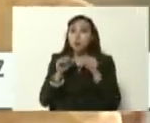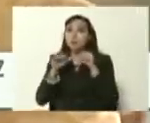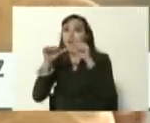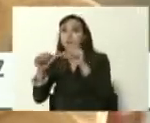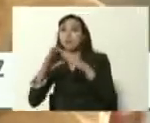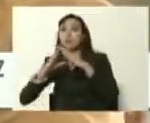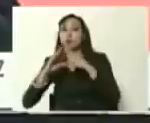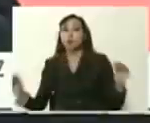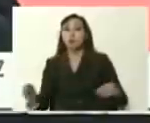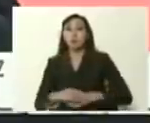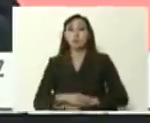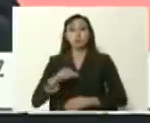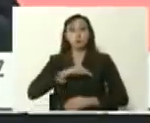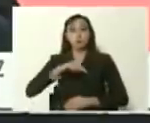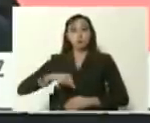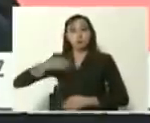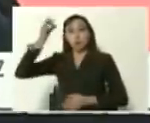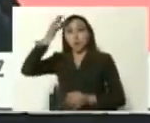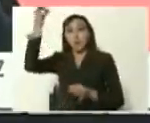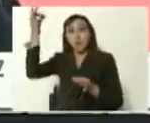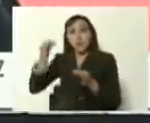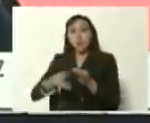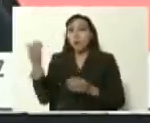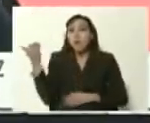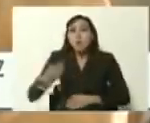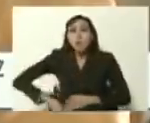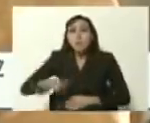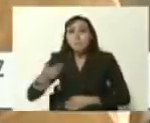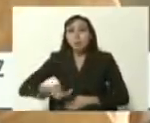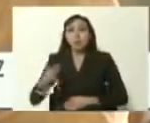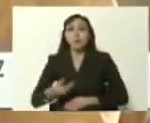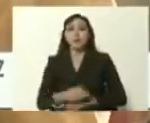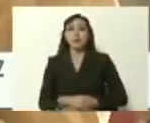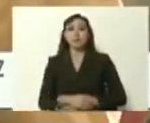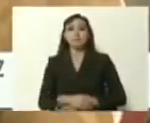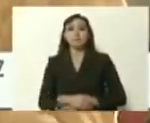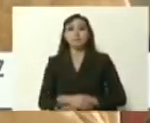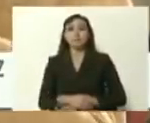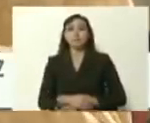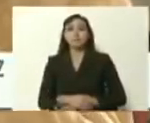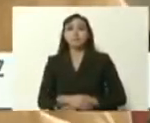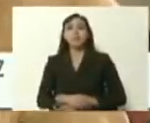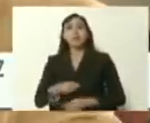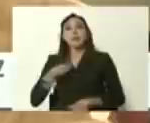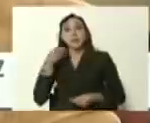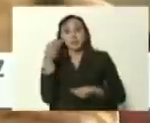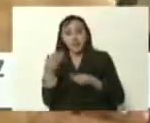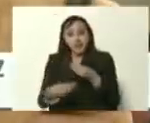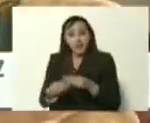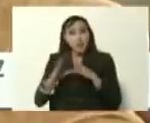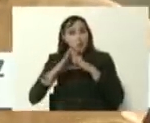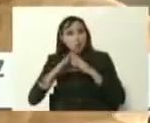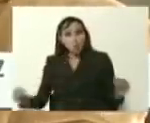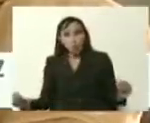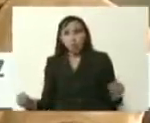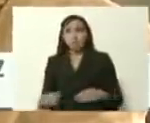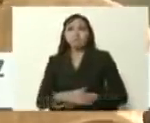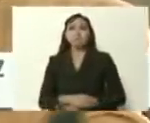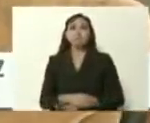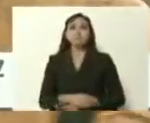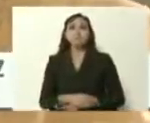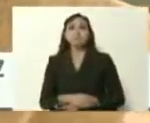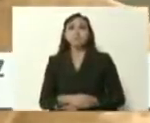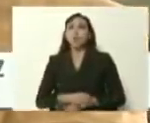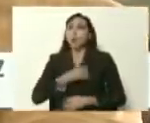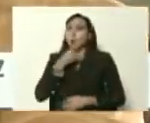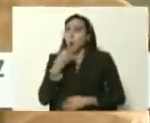esto. Nosotros creemos que lo más importante para que haya todo lo demás, toda la